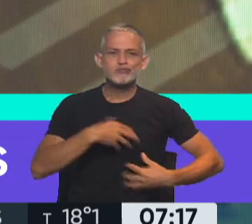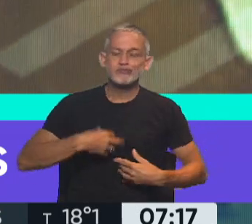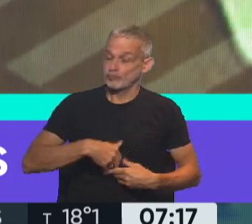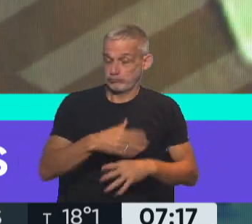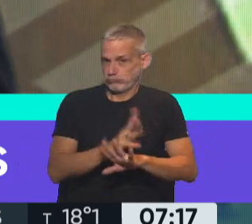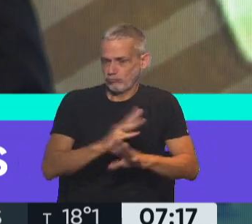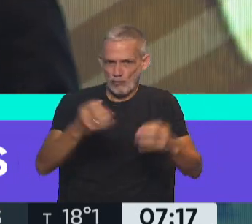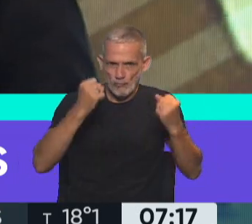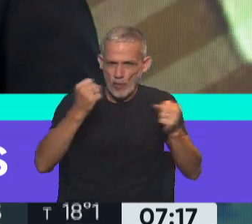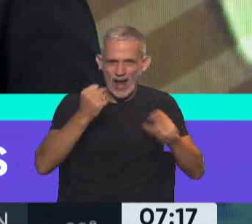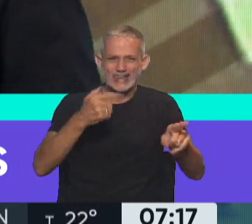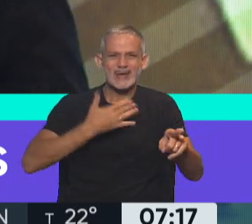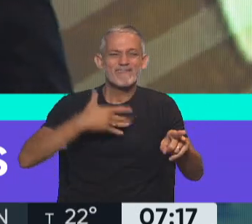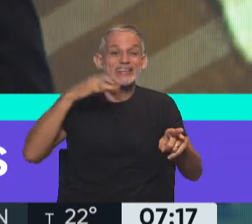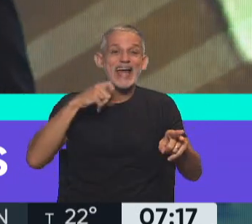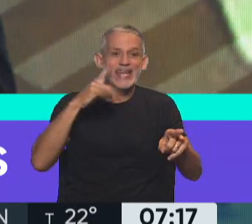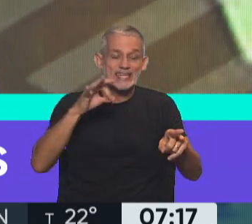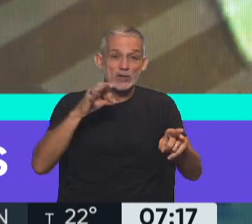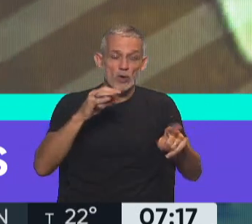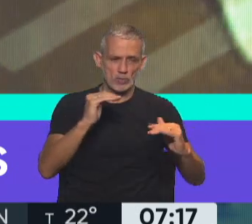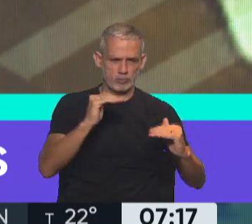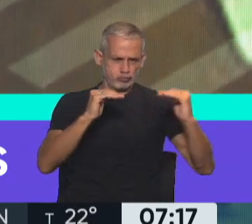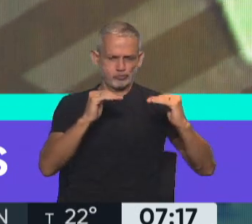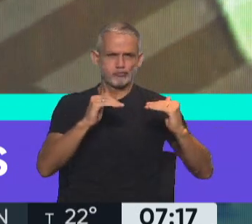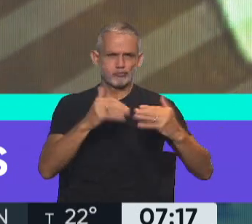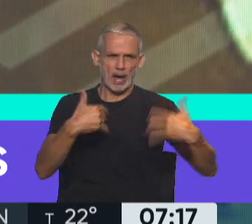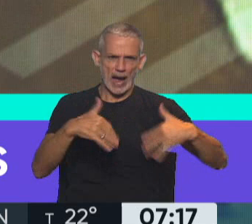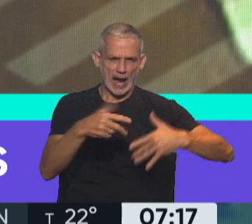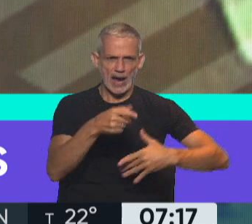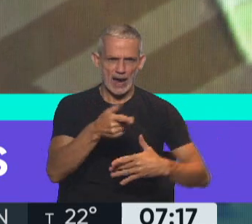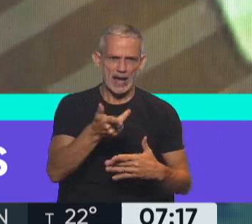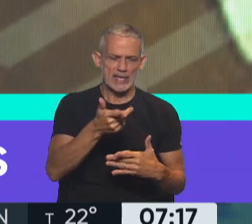droga muy fuerte, es muy superior su poder